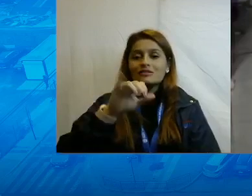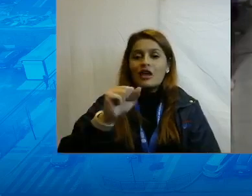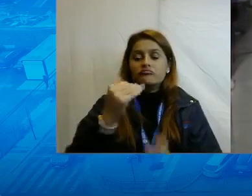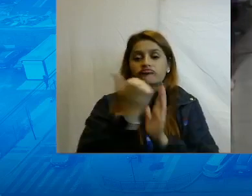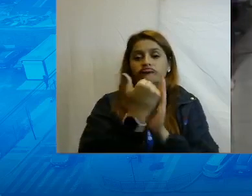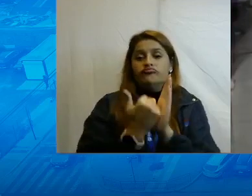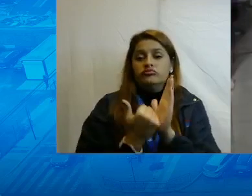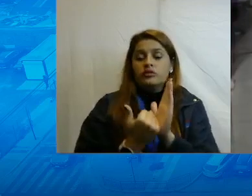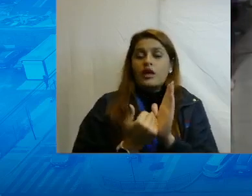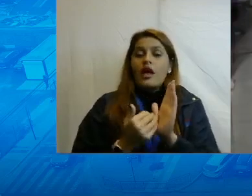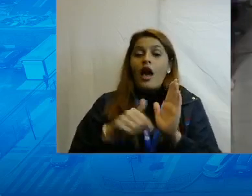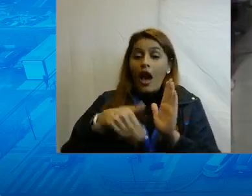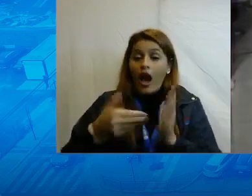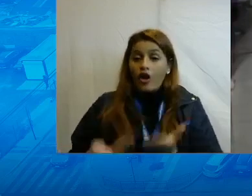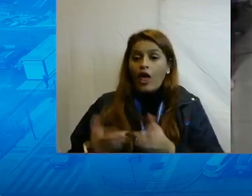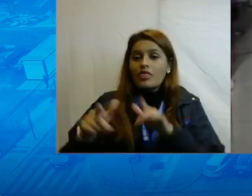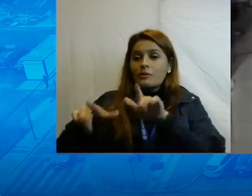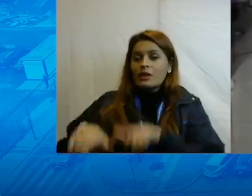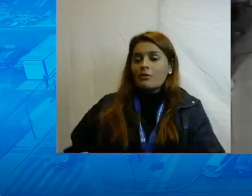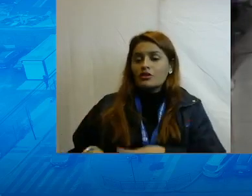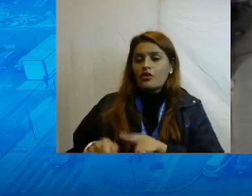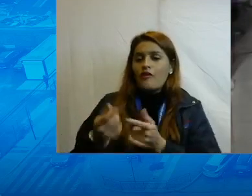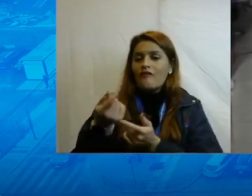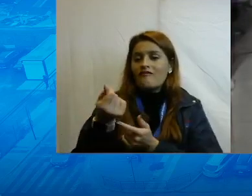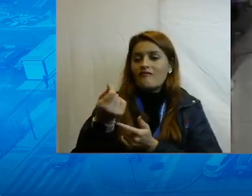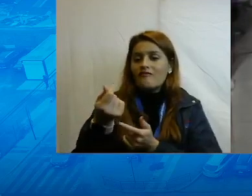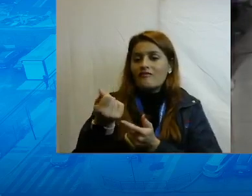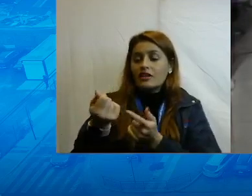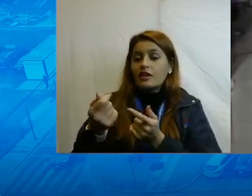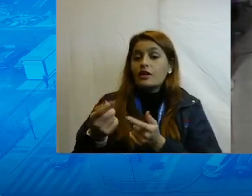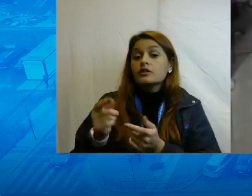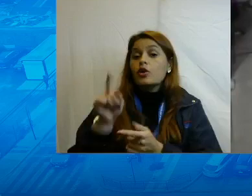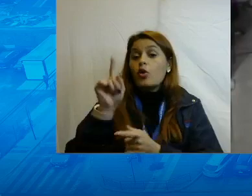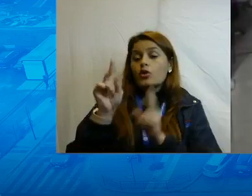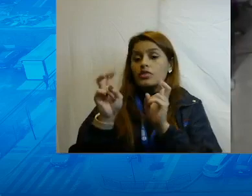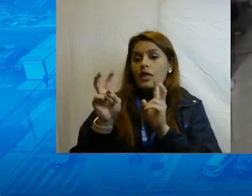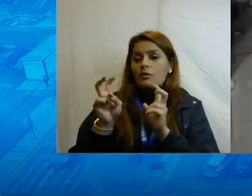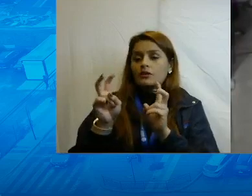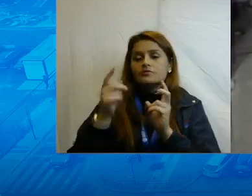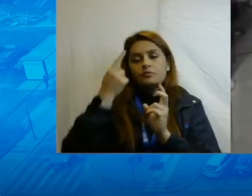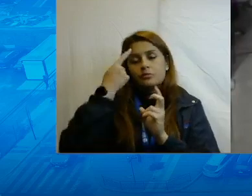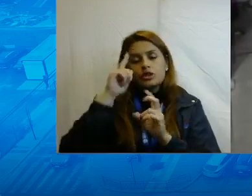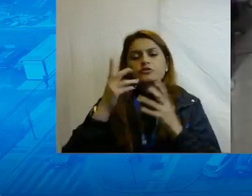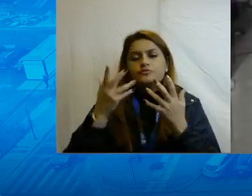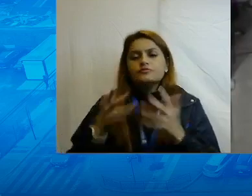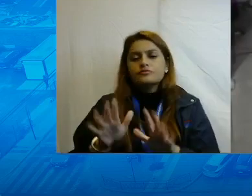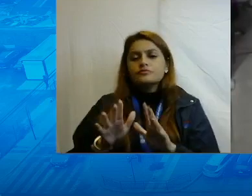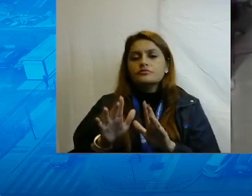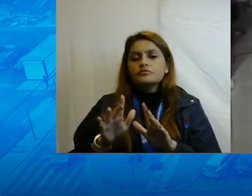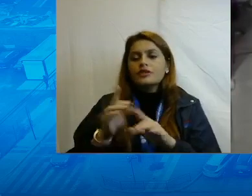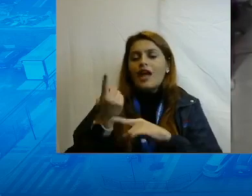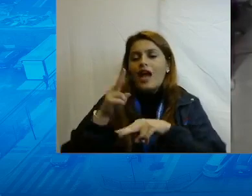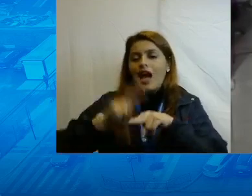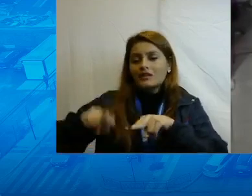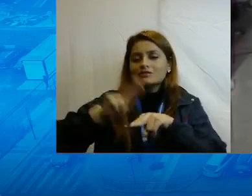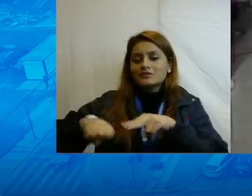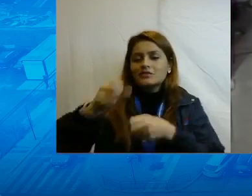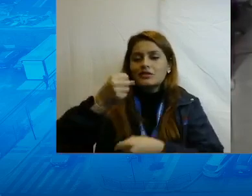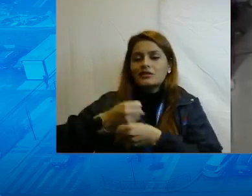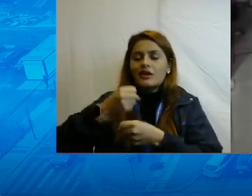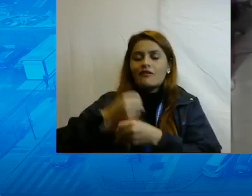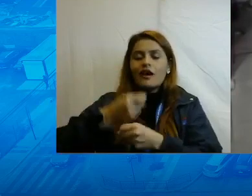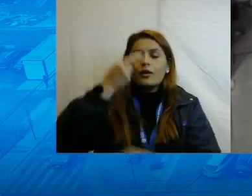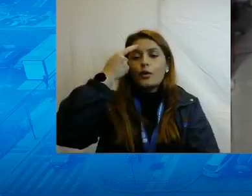Comité Técnico Financiero, que ha sido uno de los puntos abordados, pero se está planificando ese trabajo para que